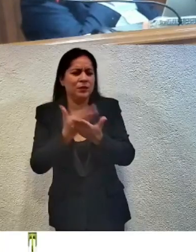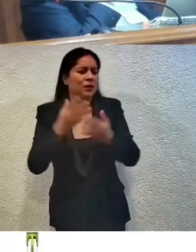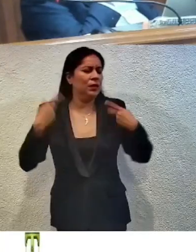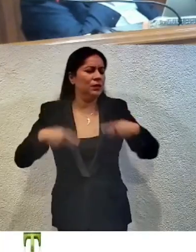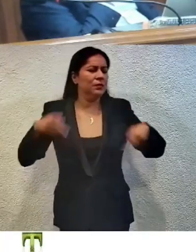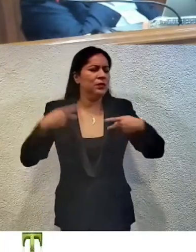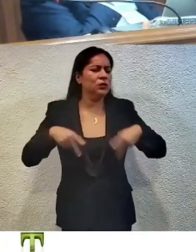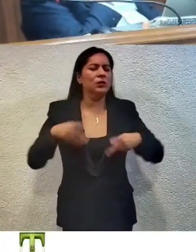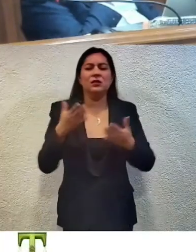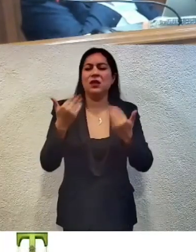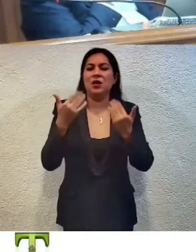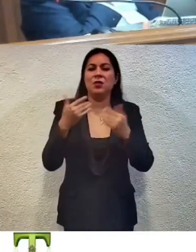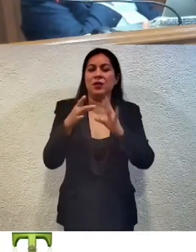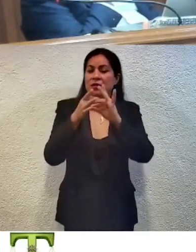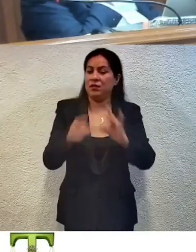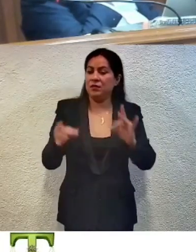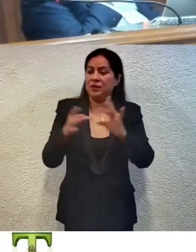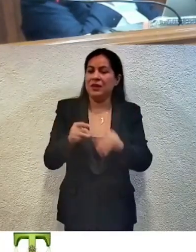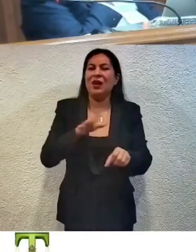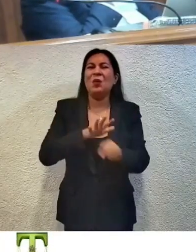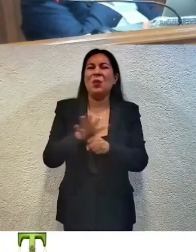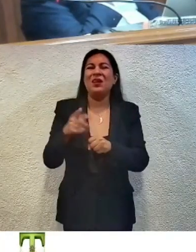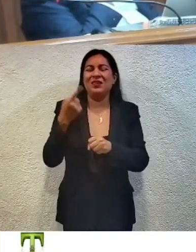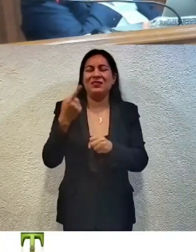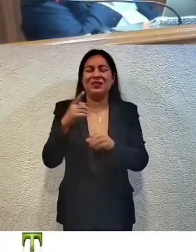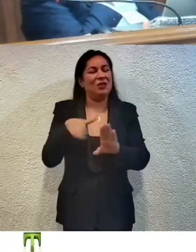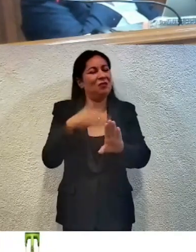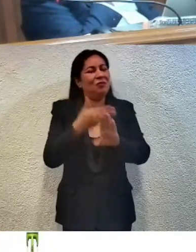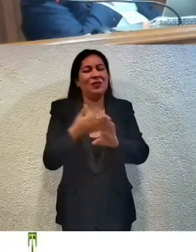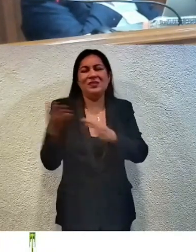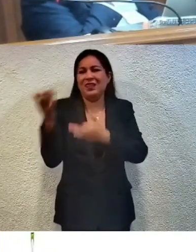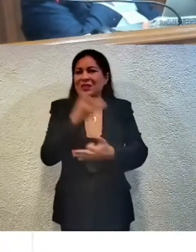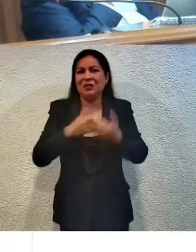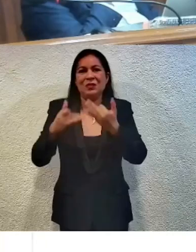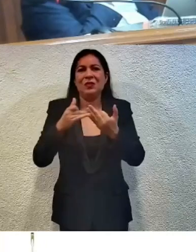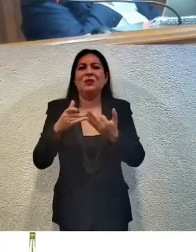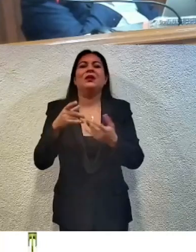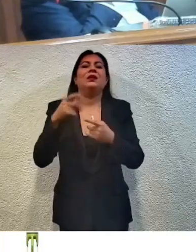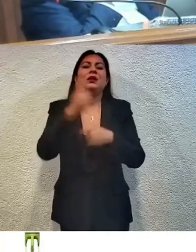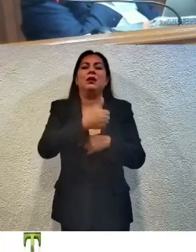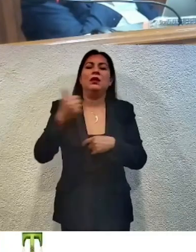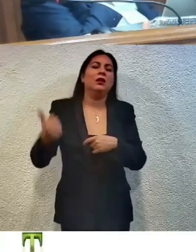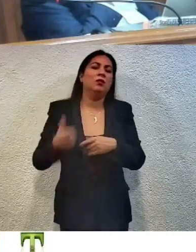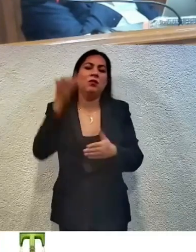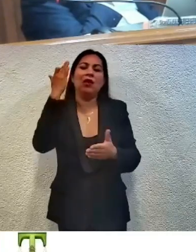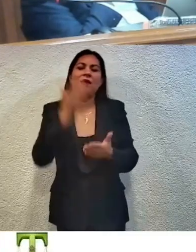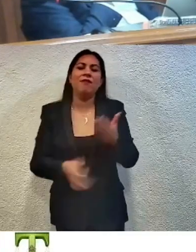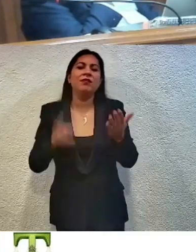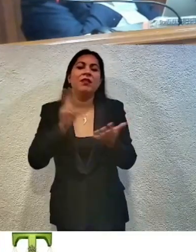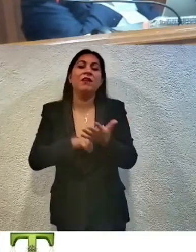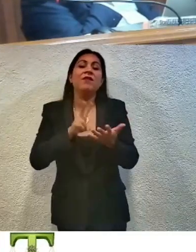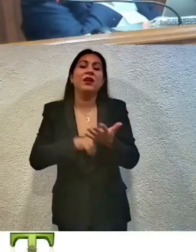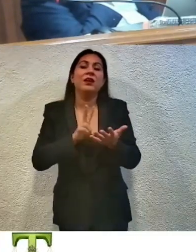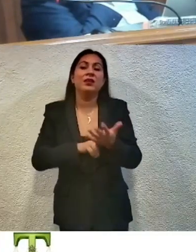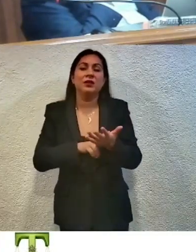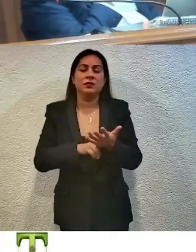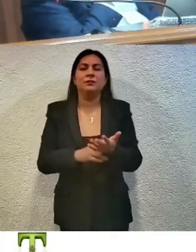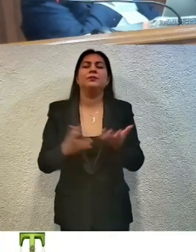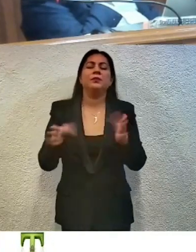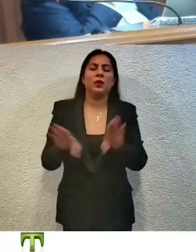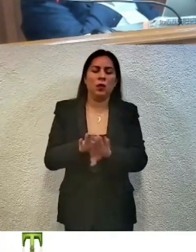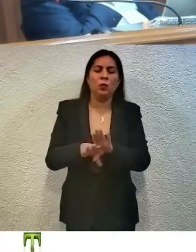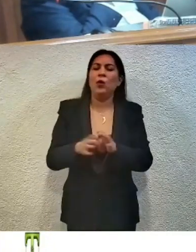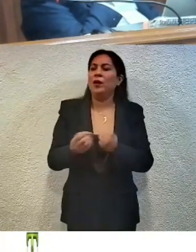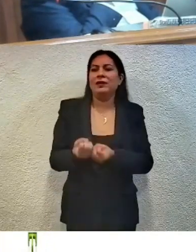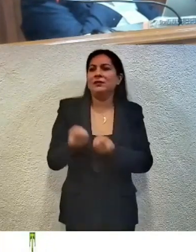actores, al no precisar cuál es el perjuicio concreto que en su caso les deparó la falta de verificación, es decir, no